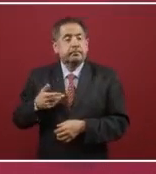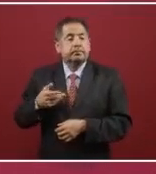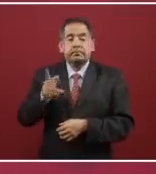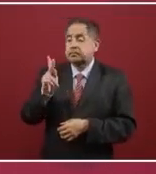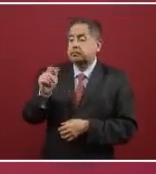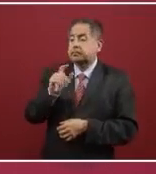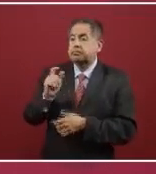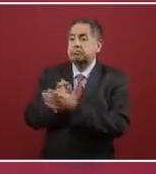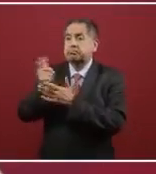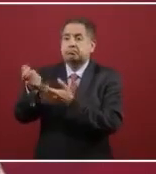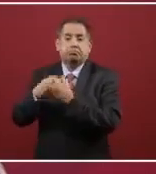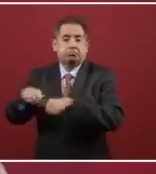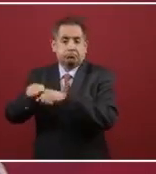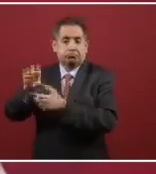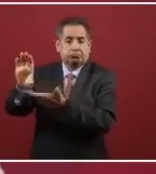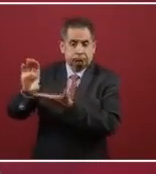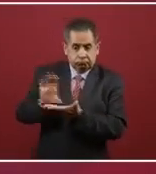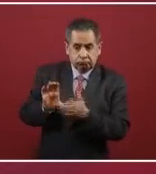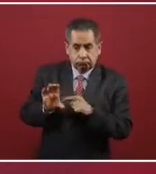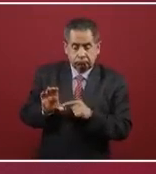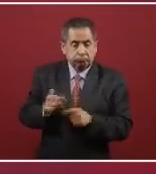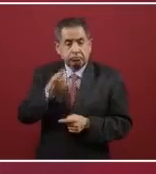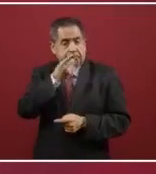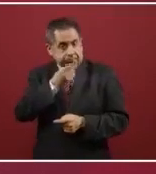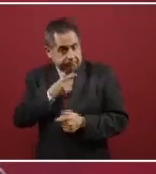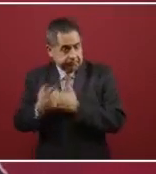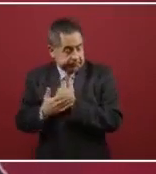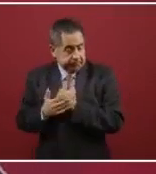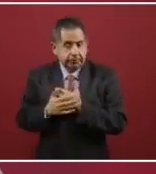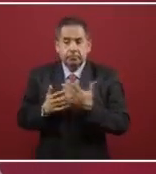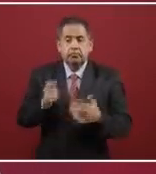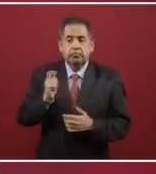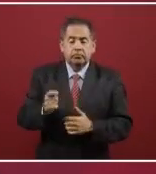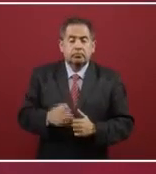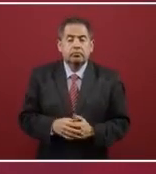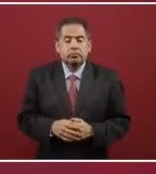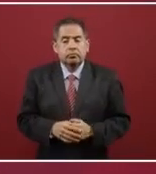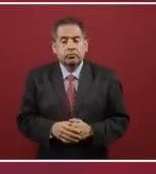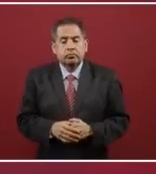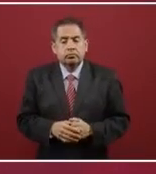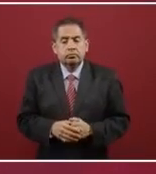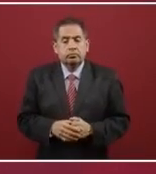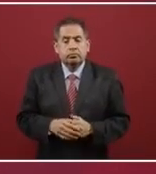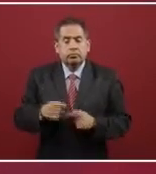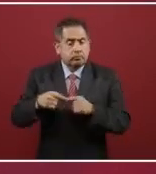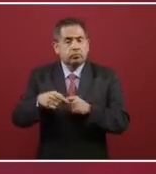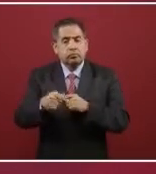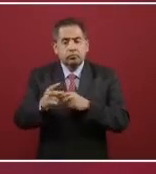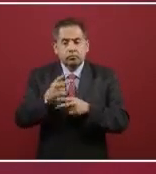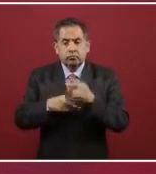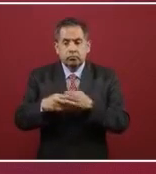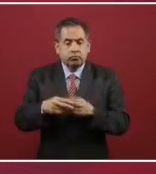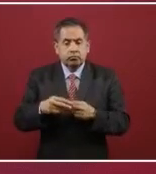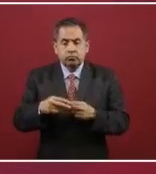seguro y el informe que tengo es que estaban aportando